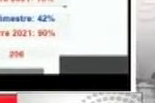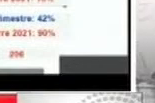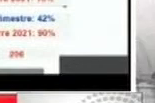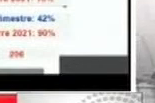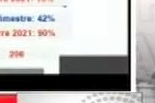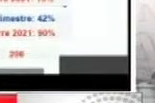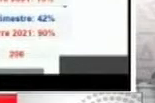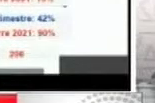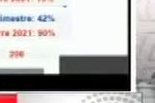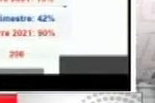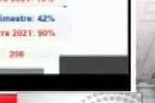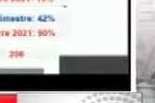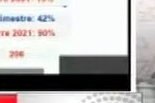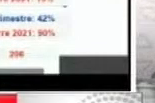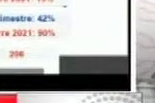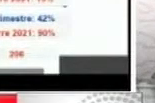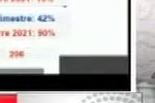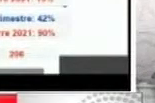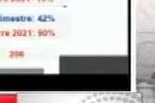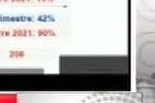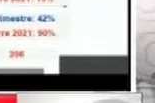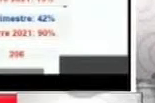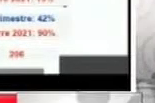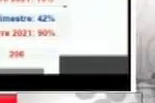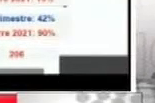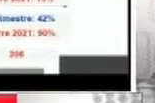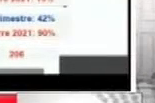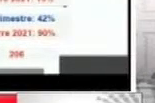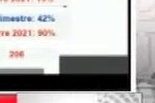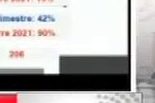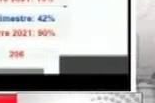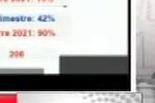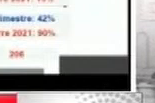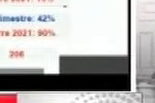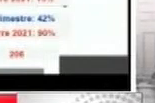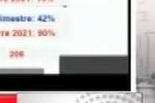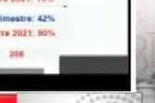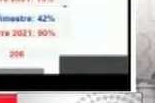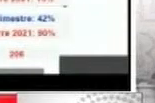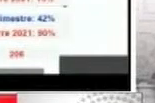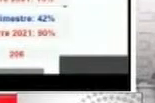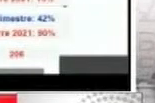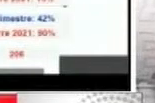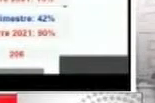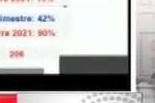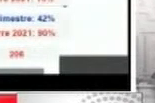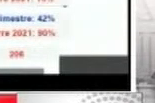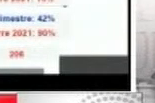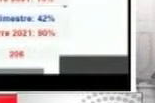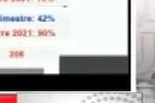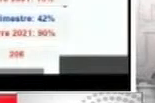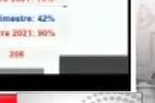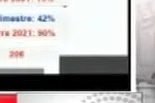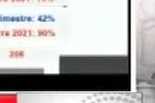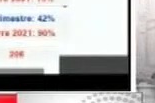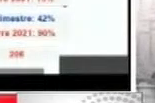¿Cuáles son los resultados de la función salud alcanzada en el año 2021,